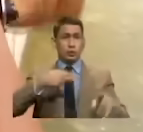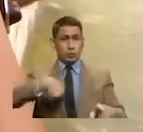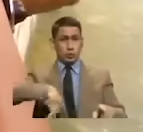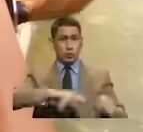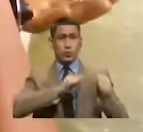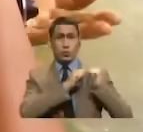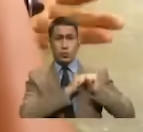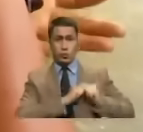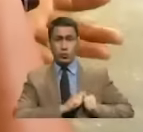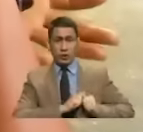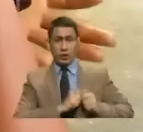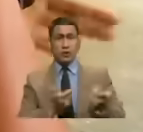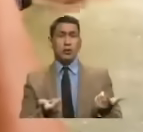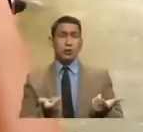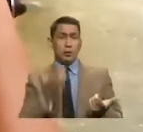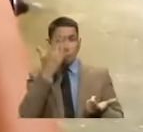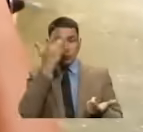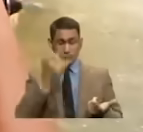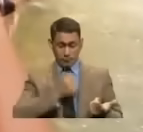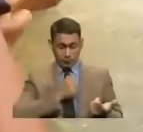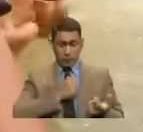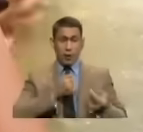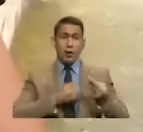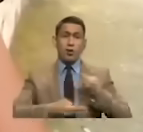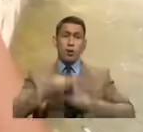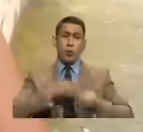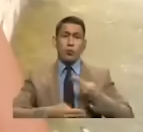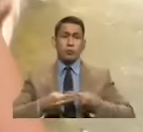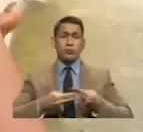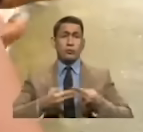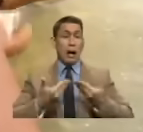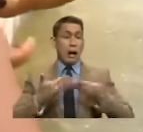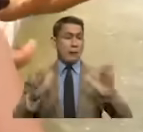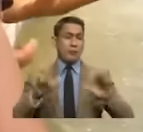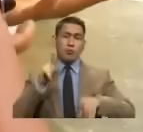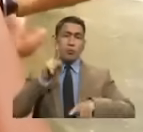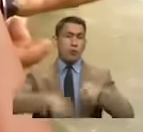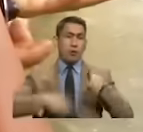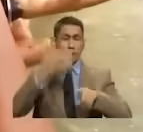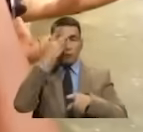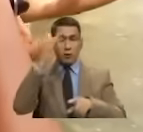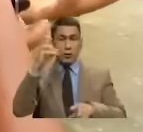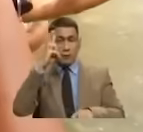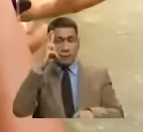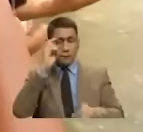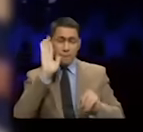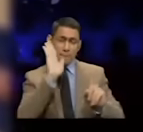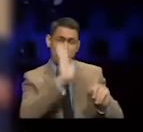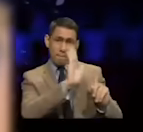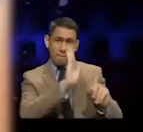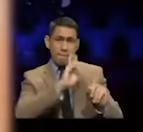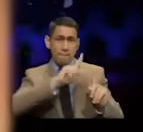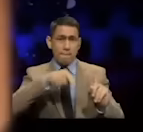los que tenemos nosotros negocitos. No podemos trabajar porque vienen, ya nos vacunan y nos roban. Y no les importa que haya